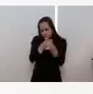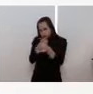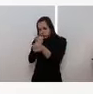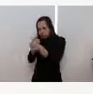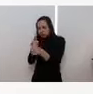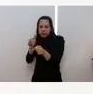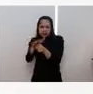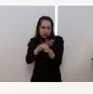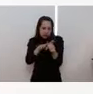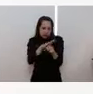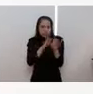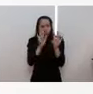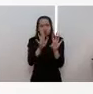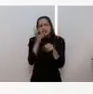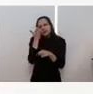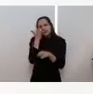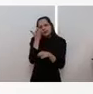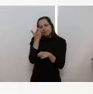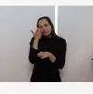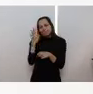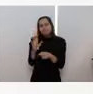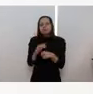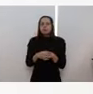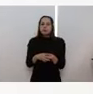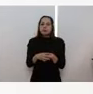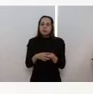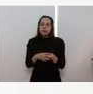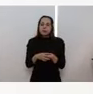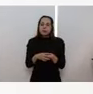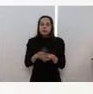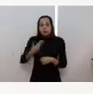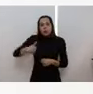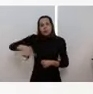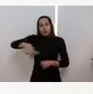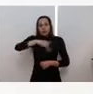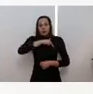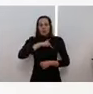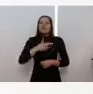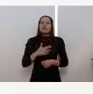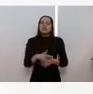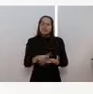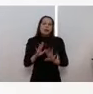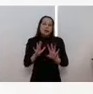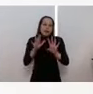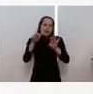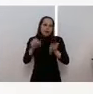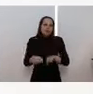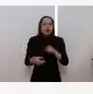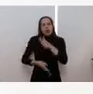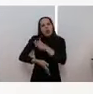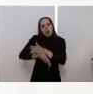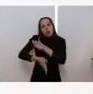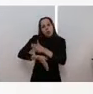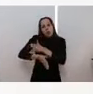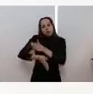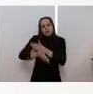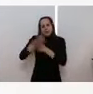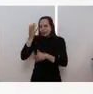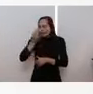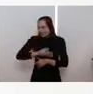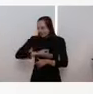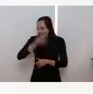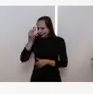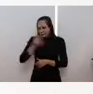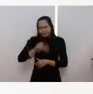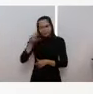enfermedad nosotros afortunadamente hemos podido continuar ajustando no siempre las